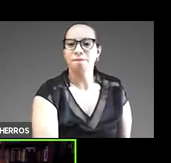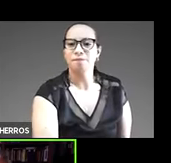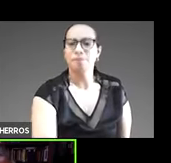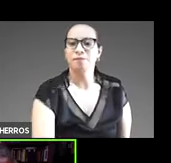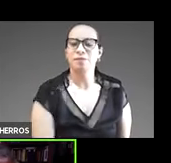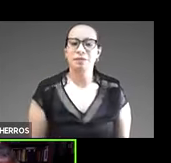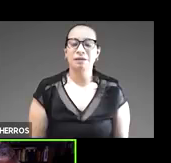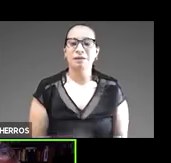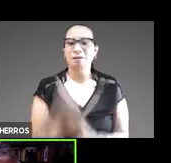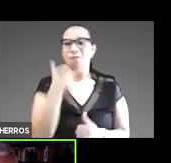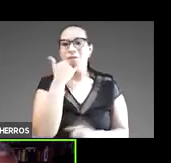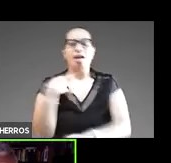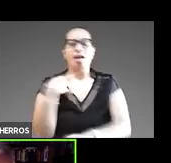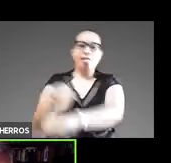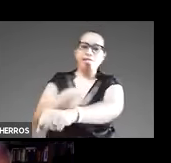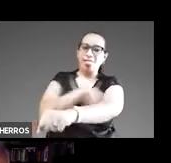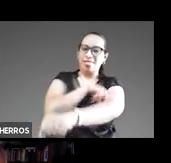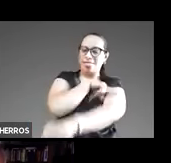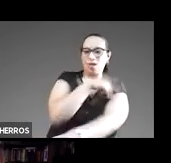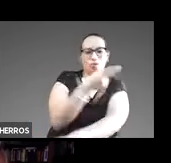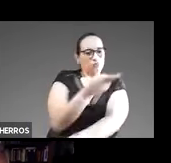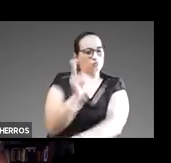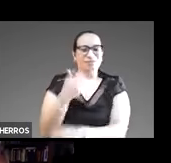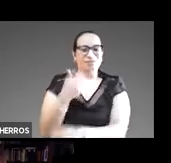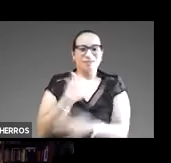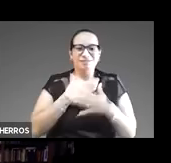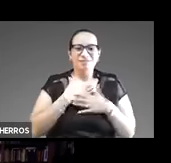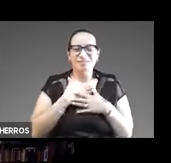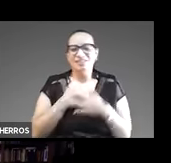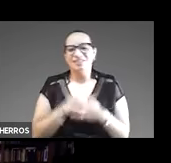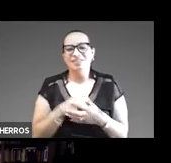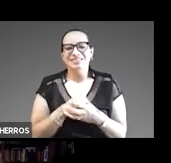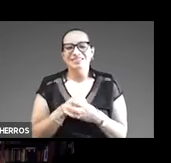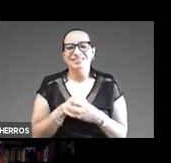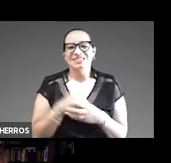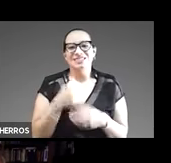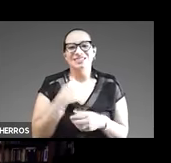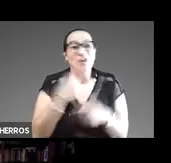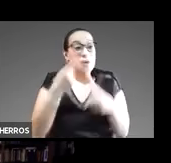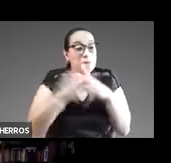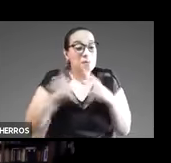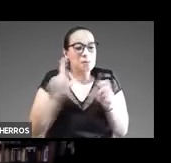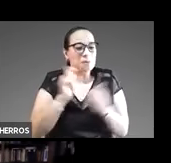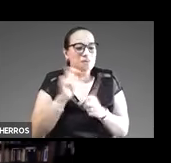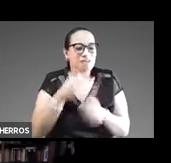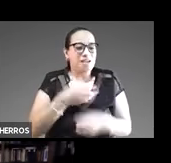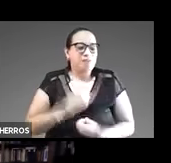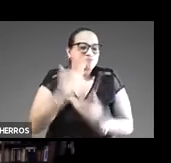Perdón Muchas si me gracias, extendí Samuel. demasiado. Ustedes, No, empiezo a hablar perfecto. de pilares y...